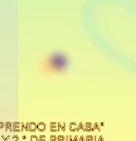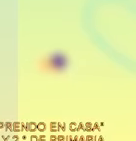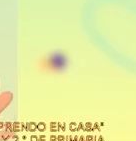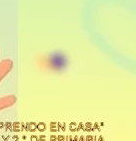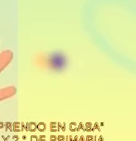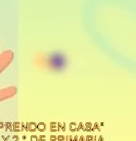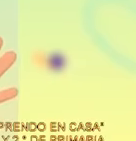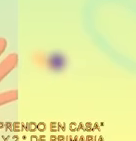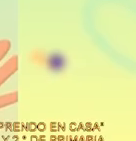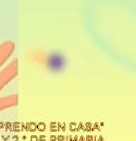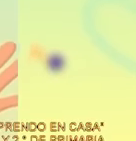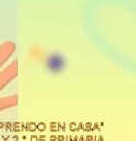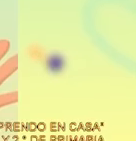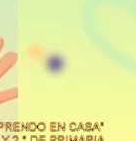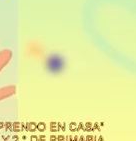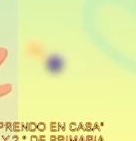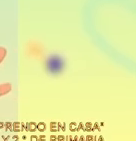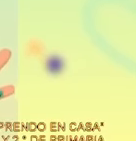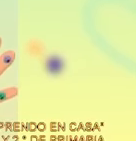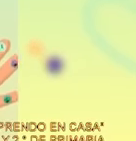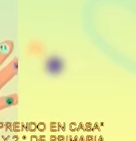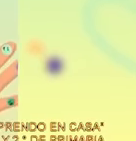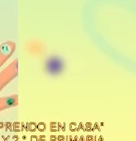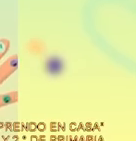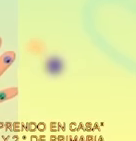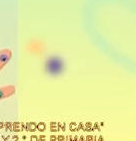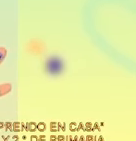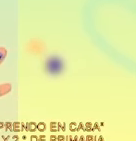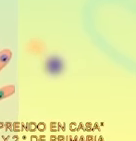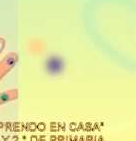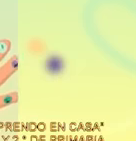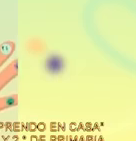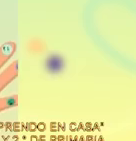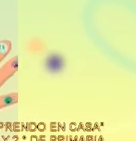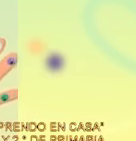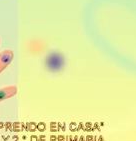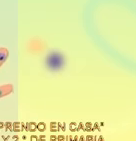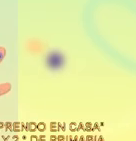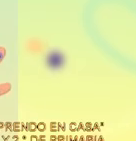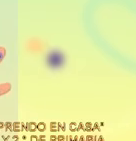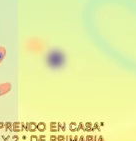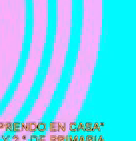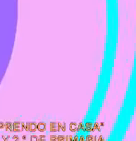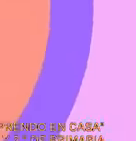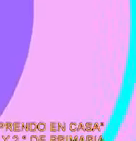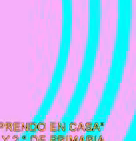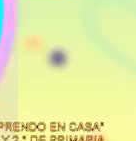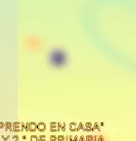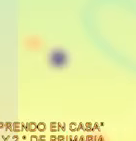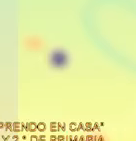Lavarnos las manos es la mejor manera de evitar la propagación de gérmenes y de protegernos de enfermedades.